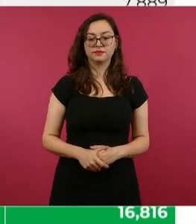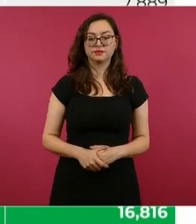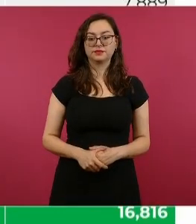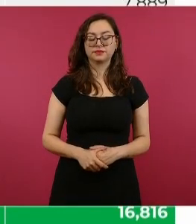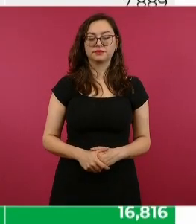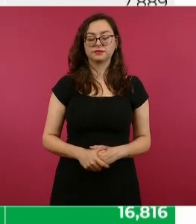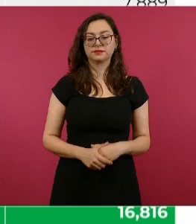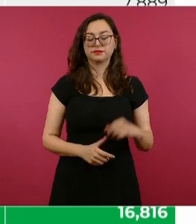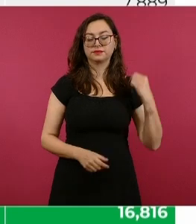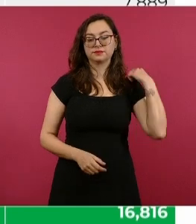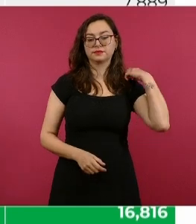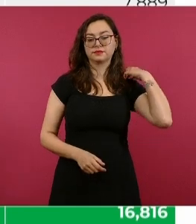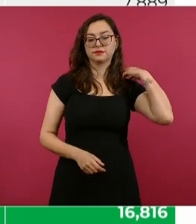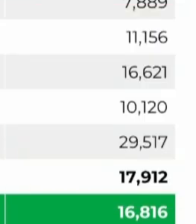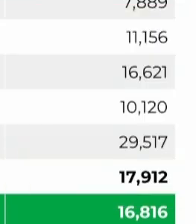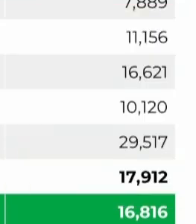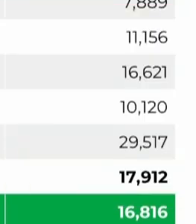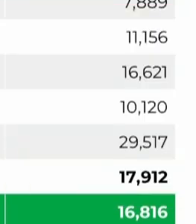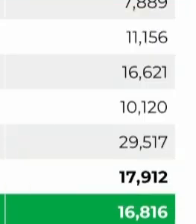Gracias.